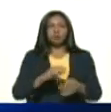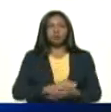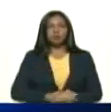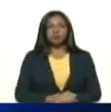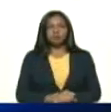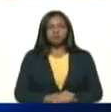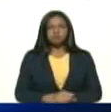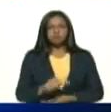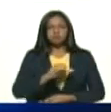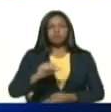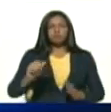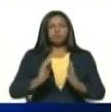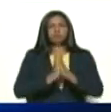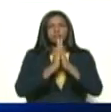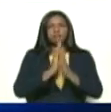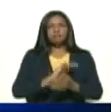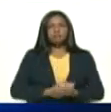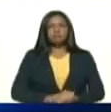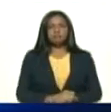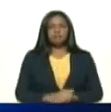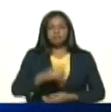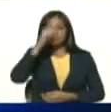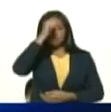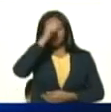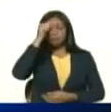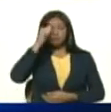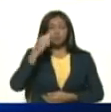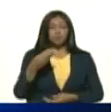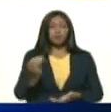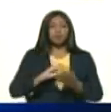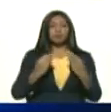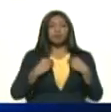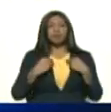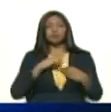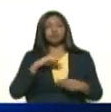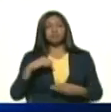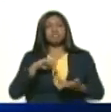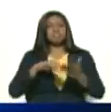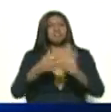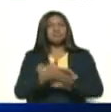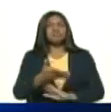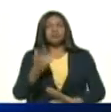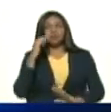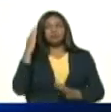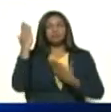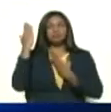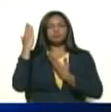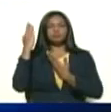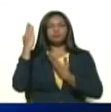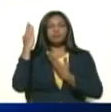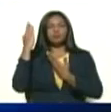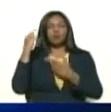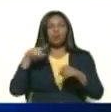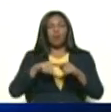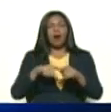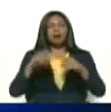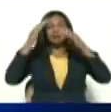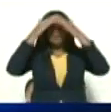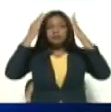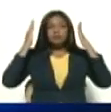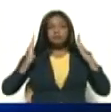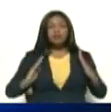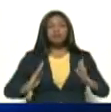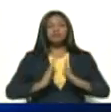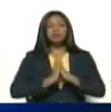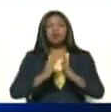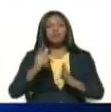la Semana Santa. ¿Qué es el Domingo de Resurrección para nosotros? ¿Qué es el domingo? Ahí están las imágenes de la Divina Pastora. Este